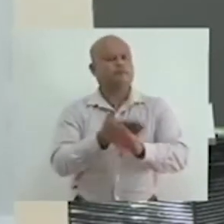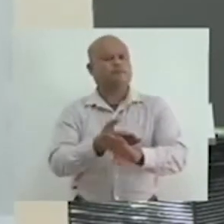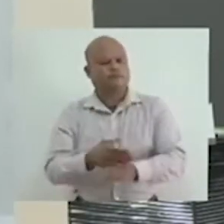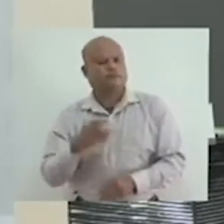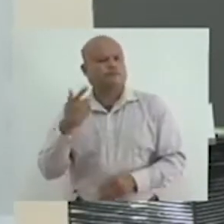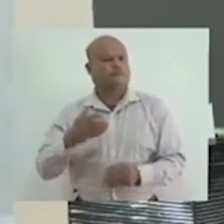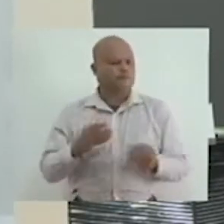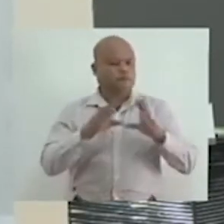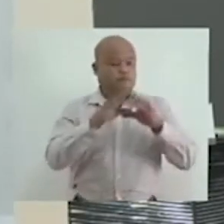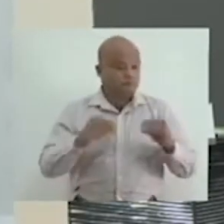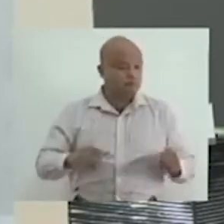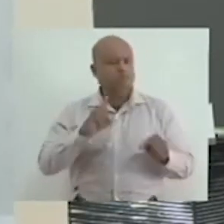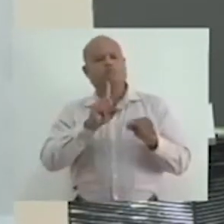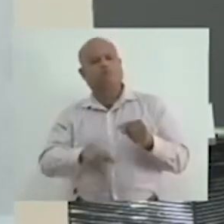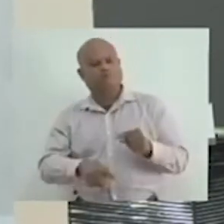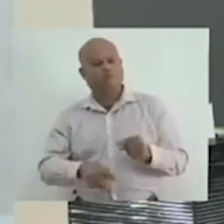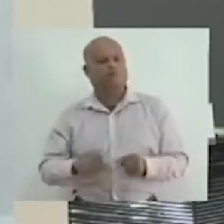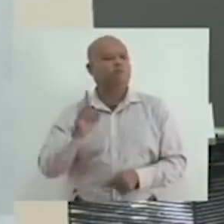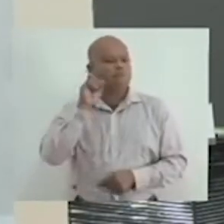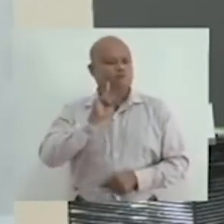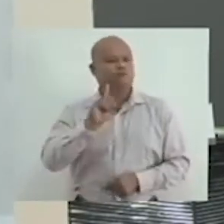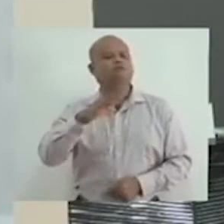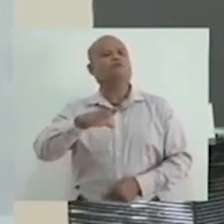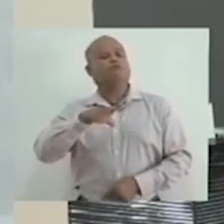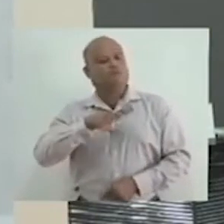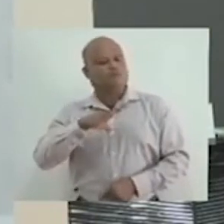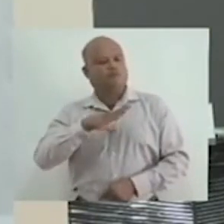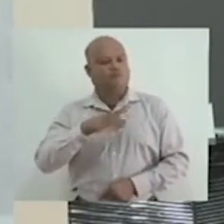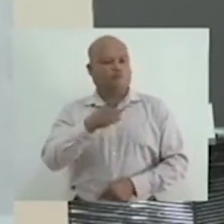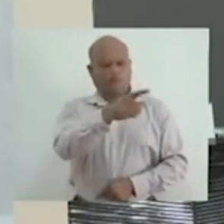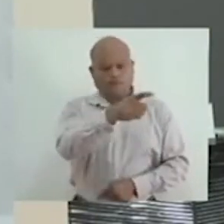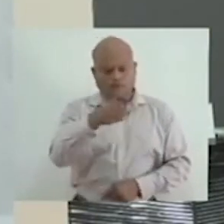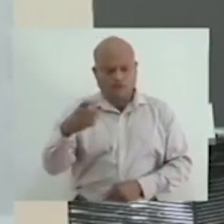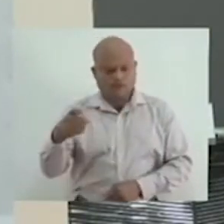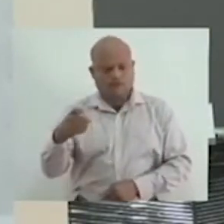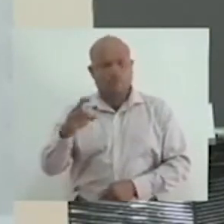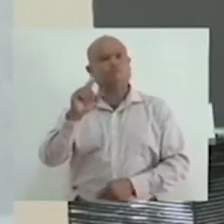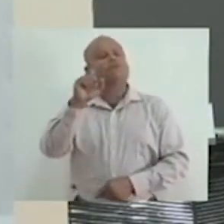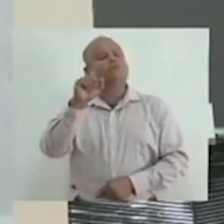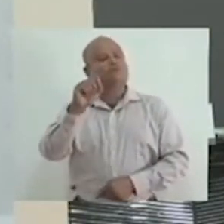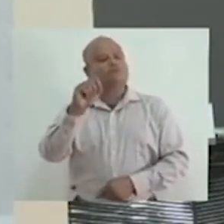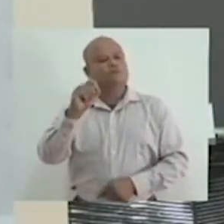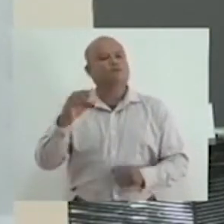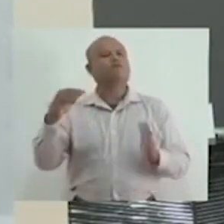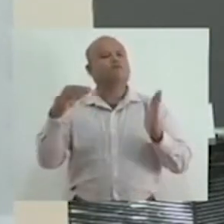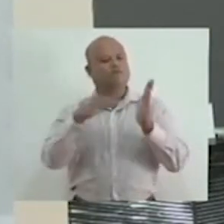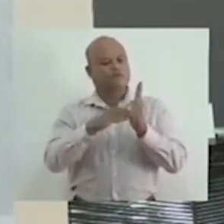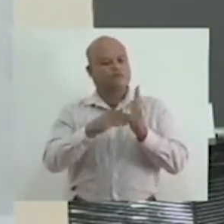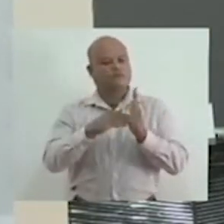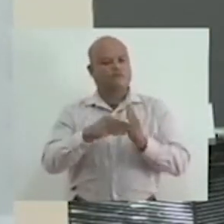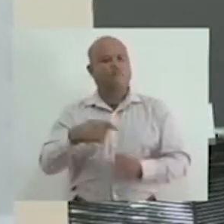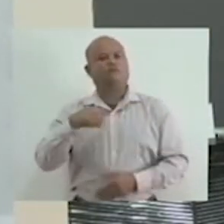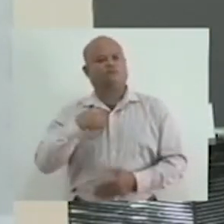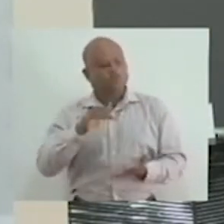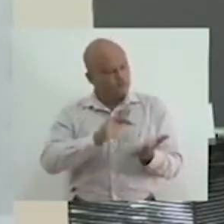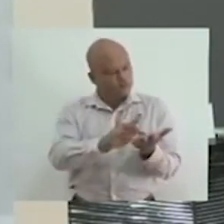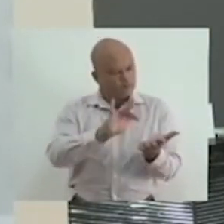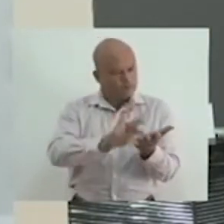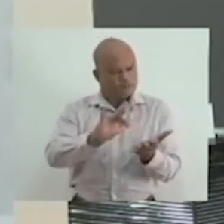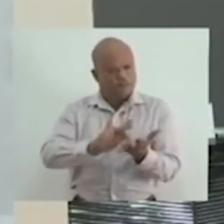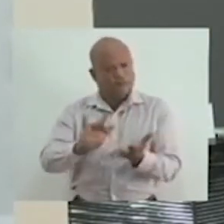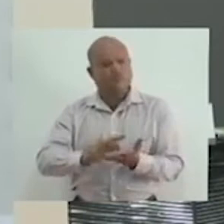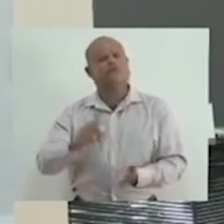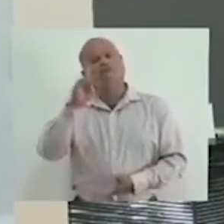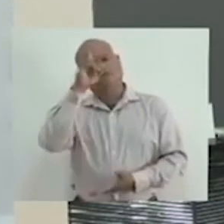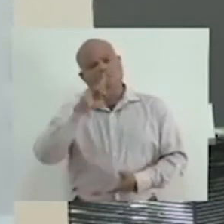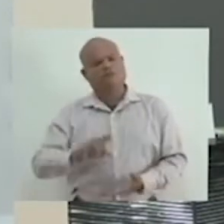en algún momento de peligro violentadas, podríamos utilizarlos, emite un sonido y puede alertar a quien está cerca de nosotros. Ella lo mostró ahí y bueno, me pareció una